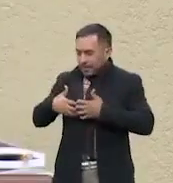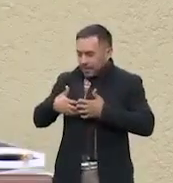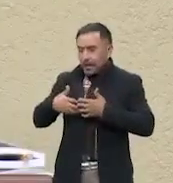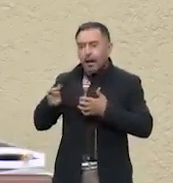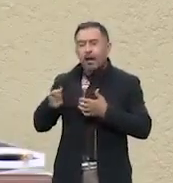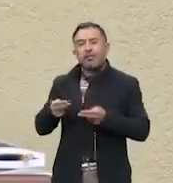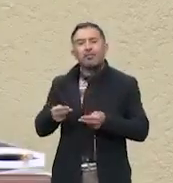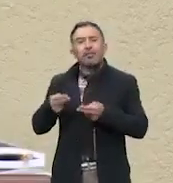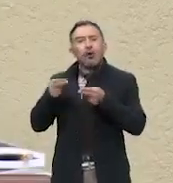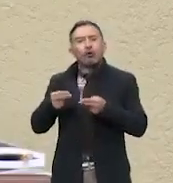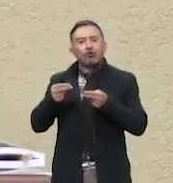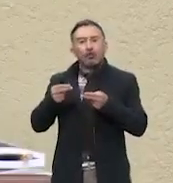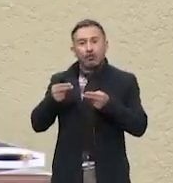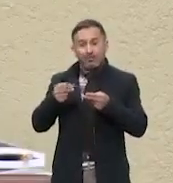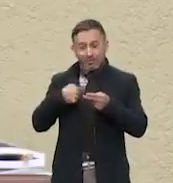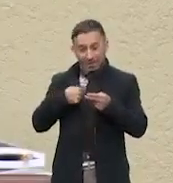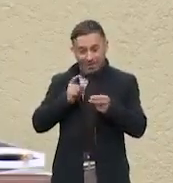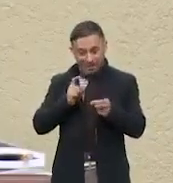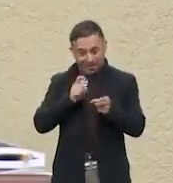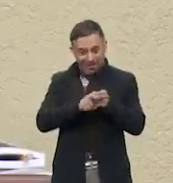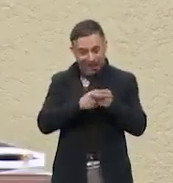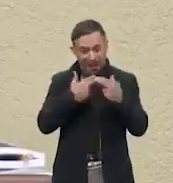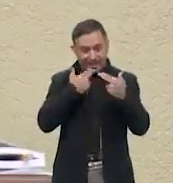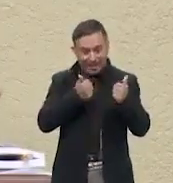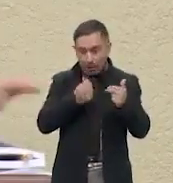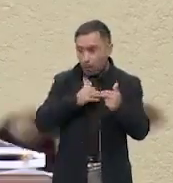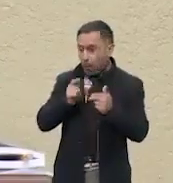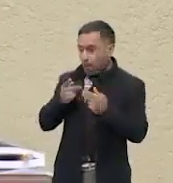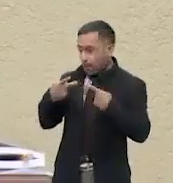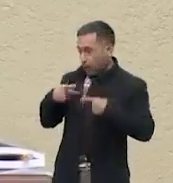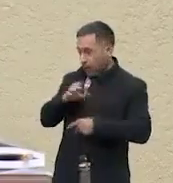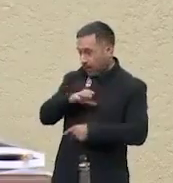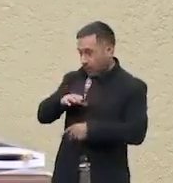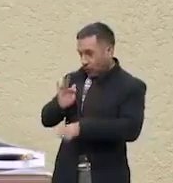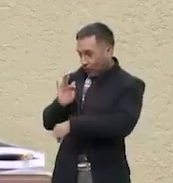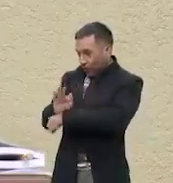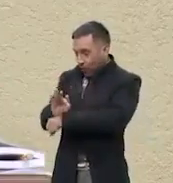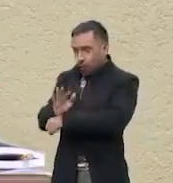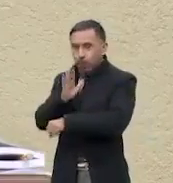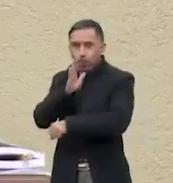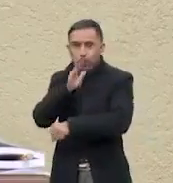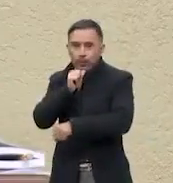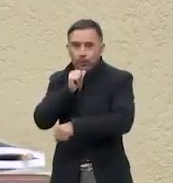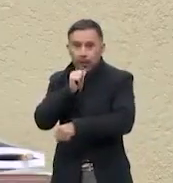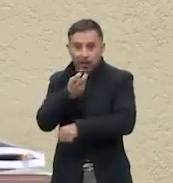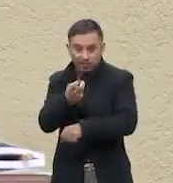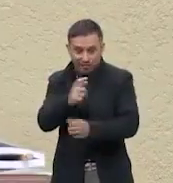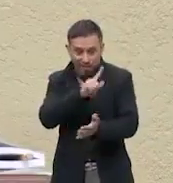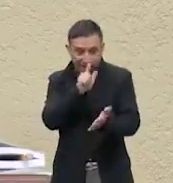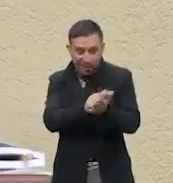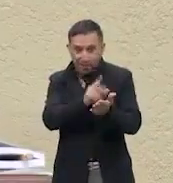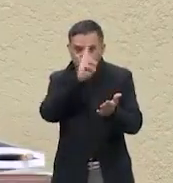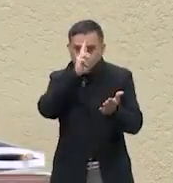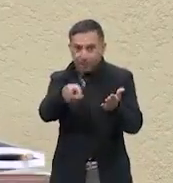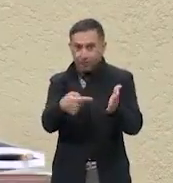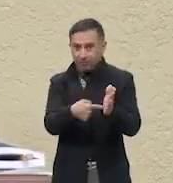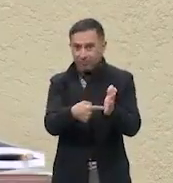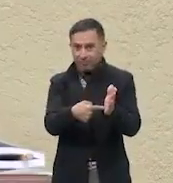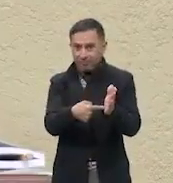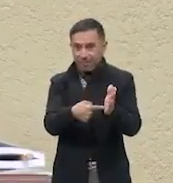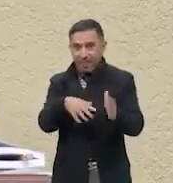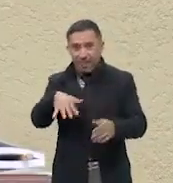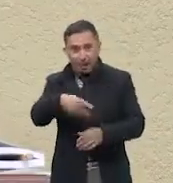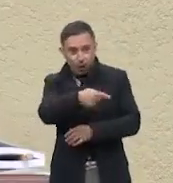favorecer a una campaña, porque eso es lo que la legislación prohíbe. Y sí decía la consejera Ravelo,